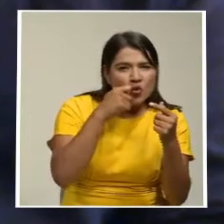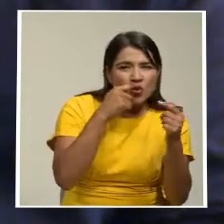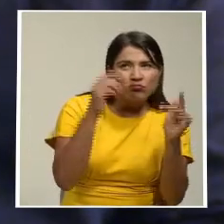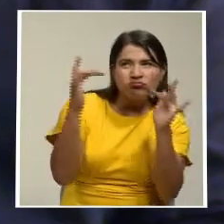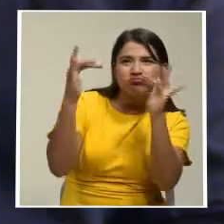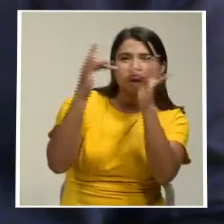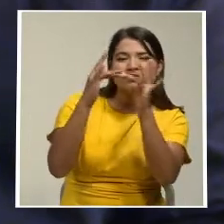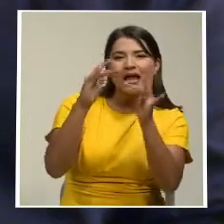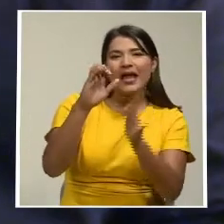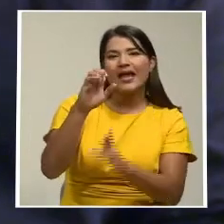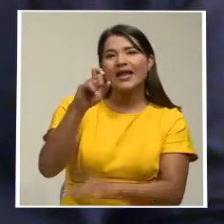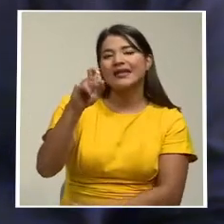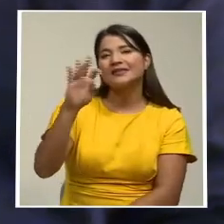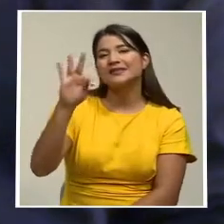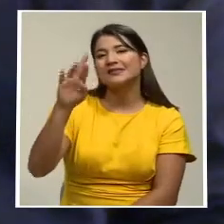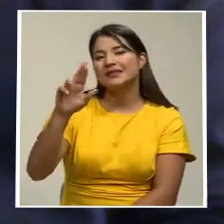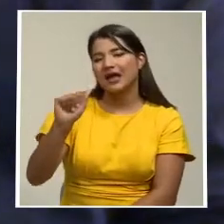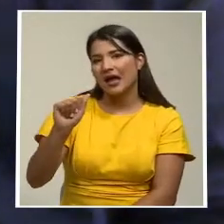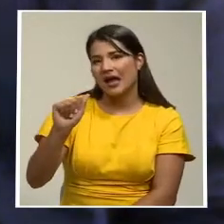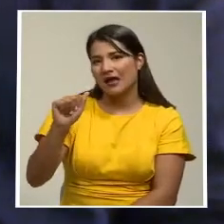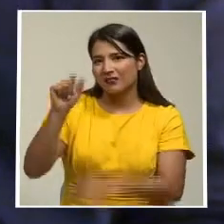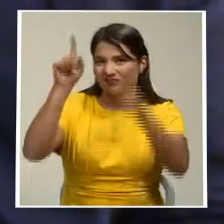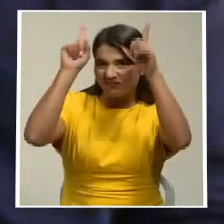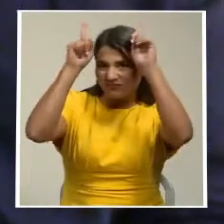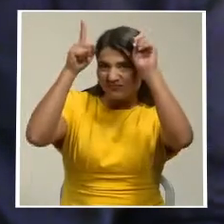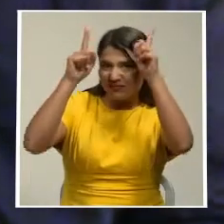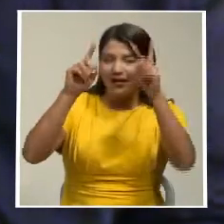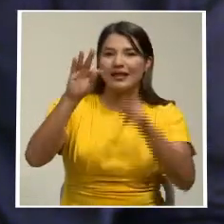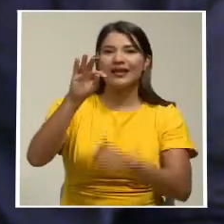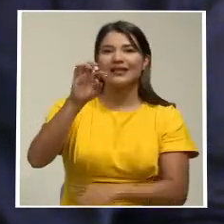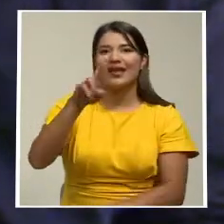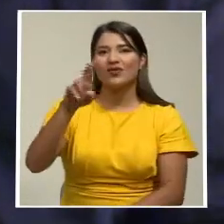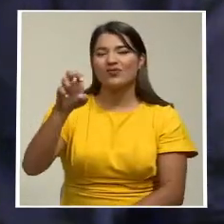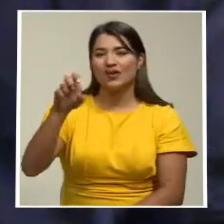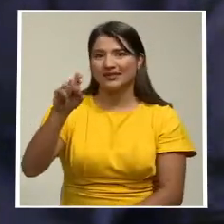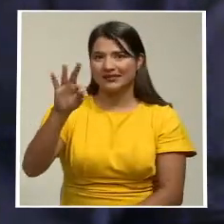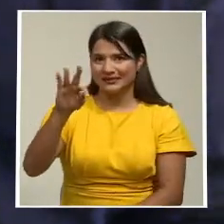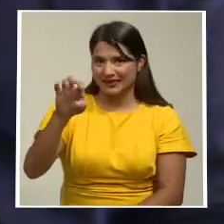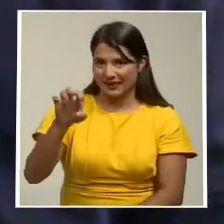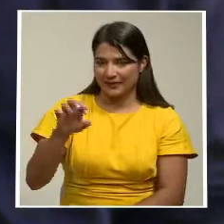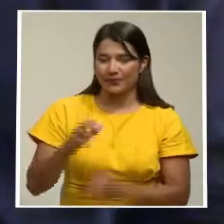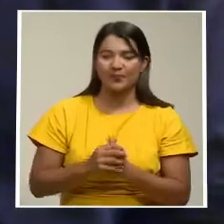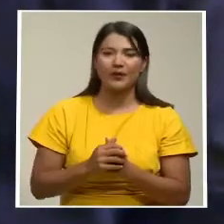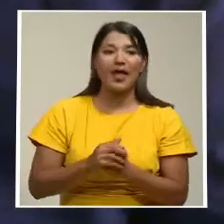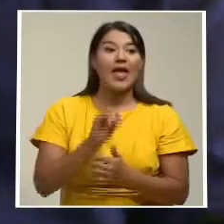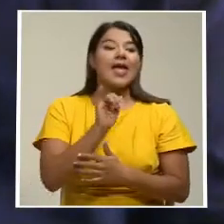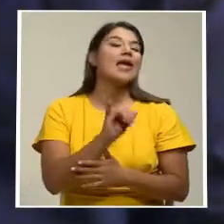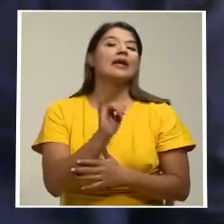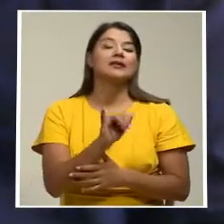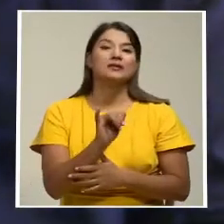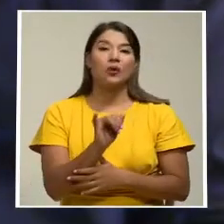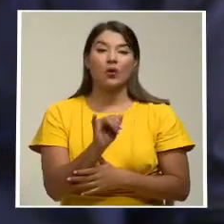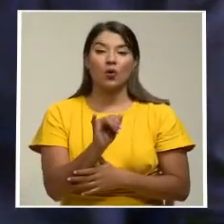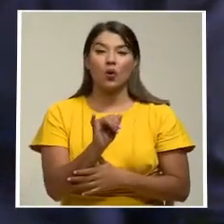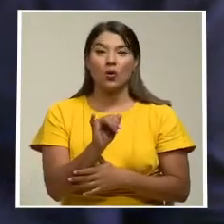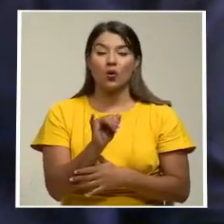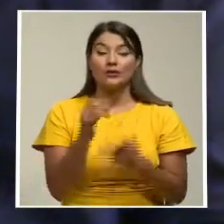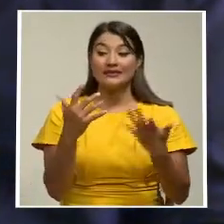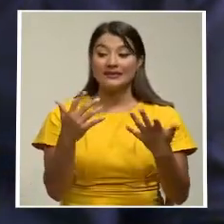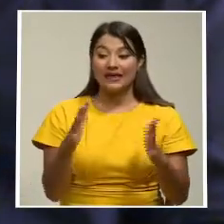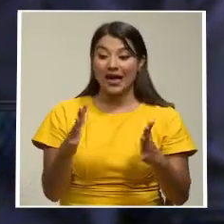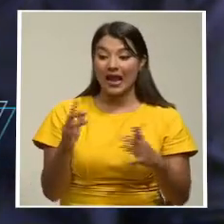Ortega? Bueno, esta es lo que sería ya el